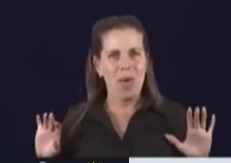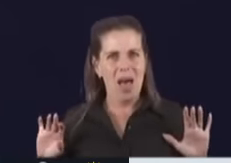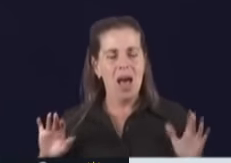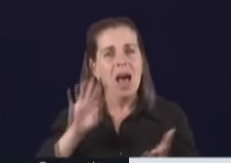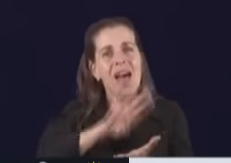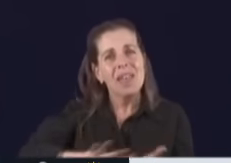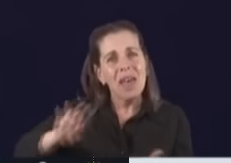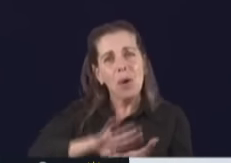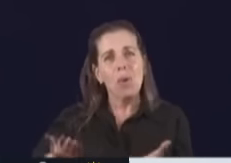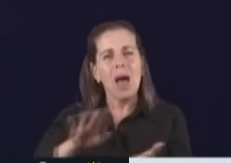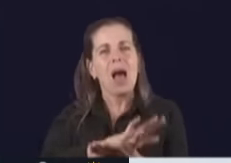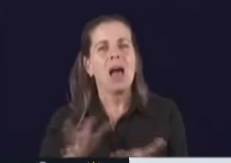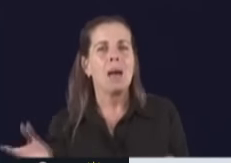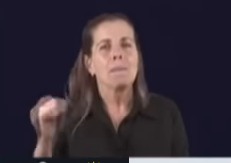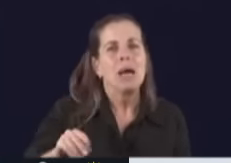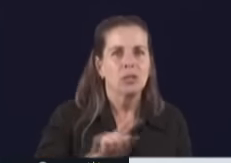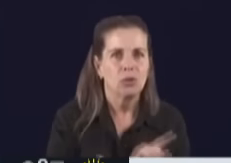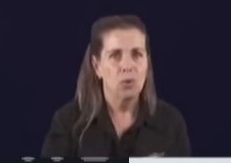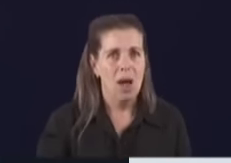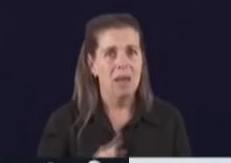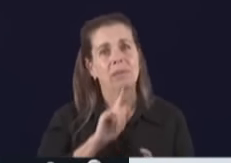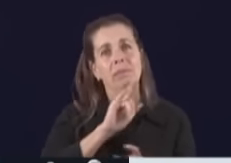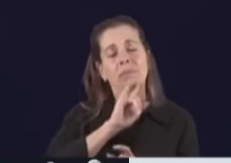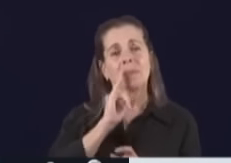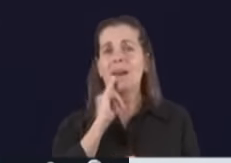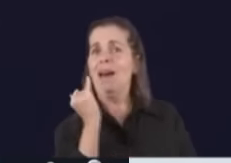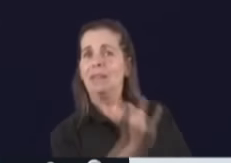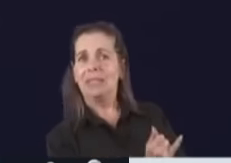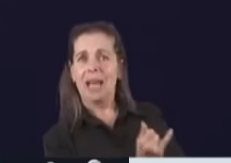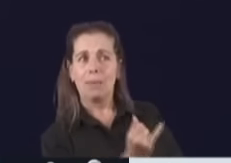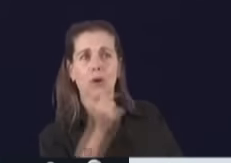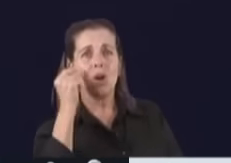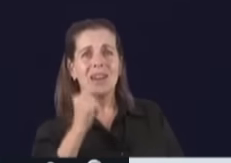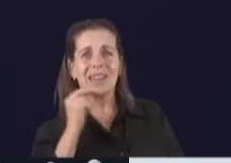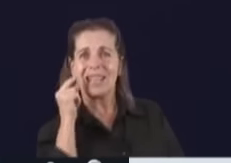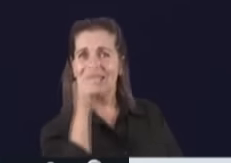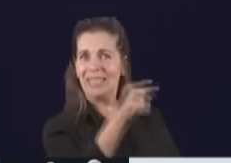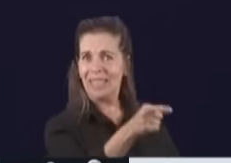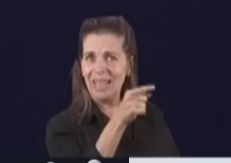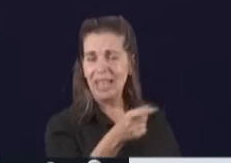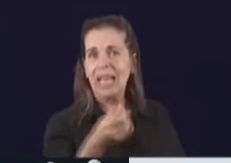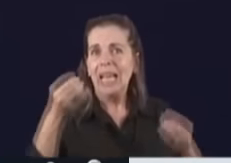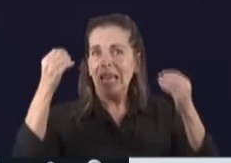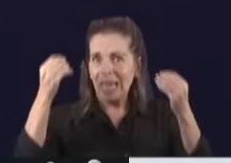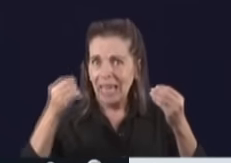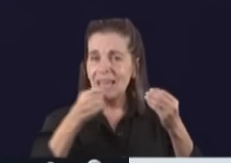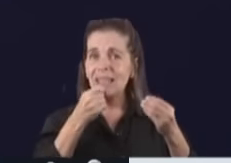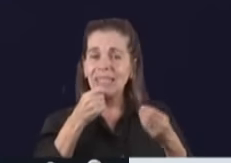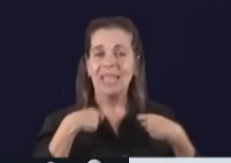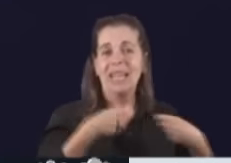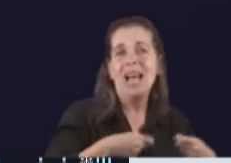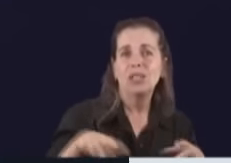Le recordamos al gobernador de la provincia de Buenos Aires que sin déficit no hay nueva